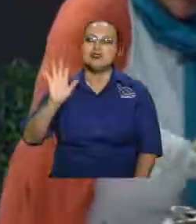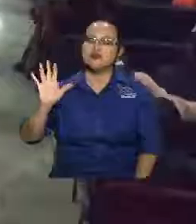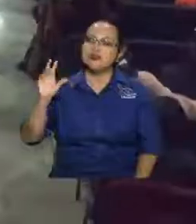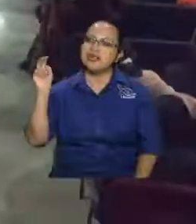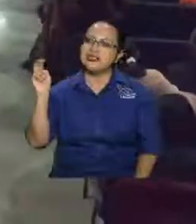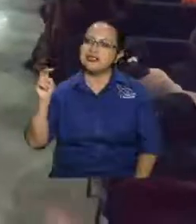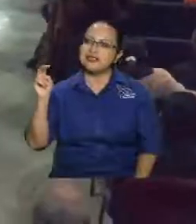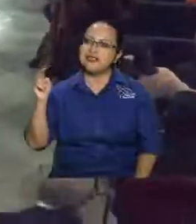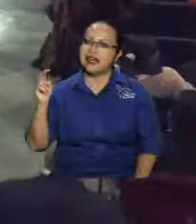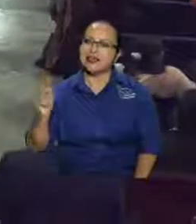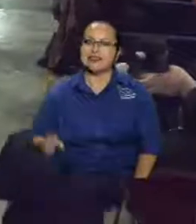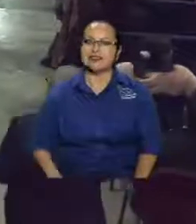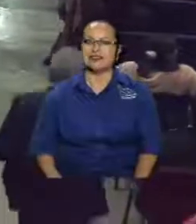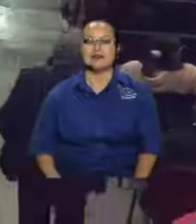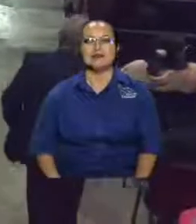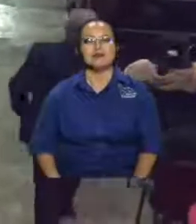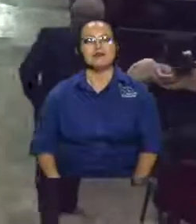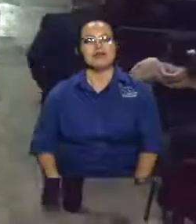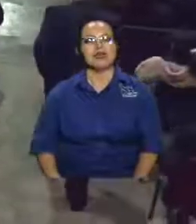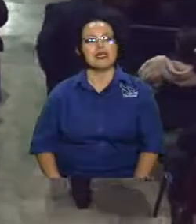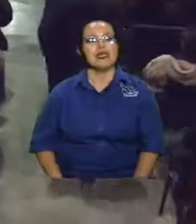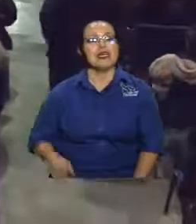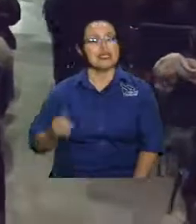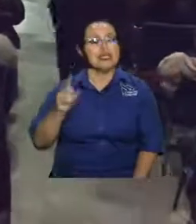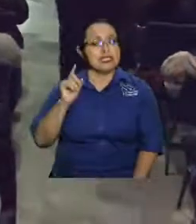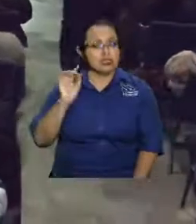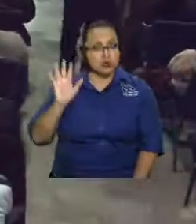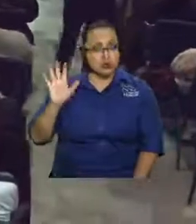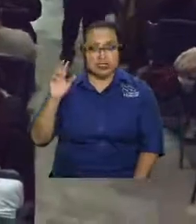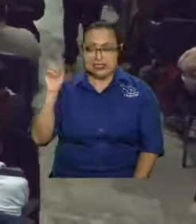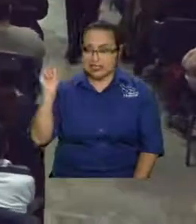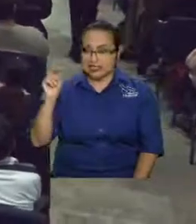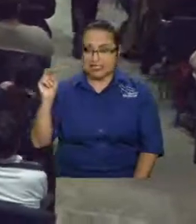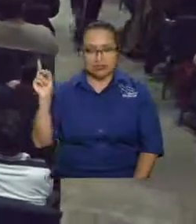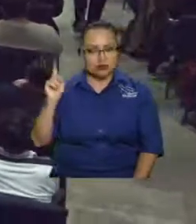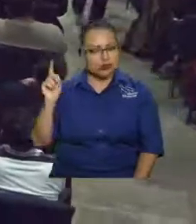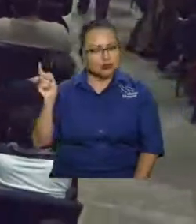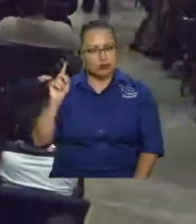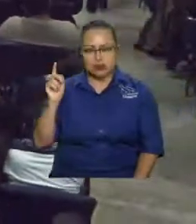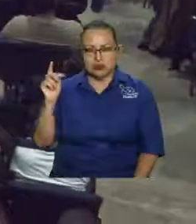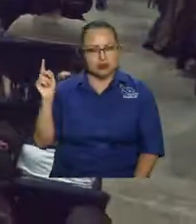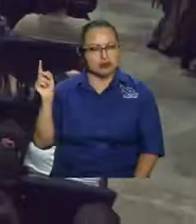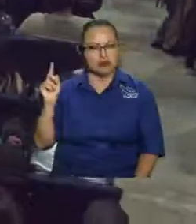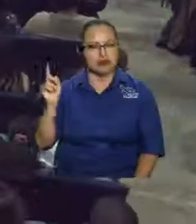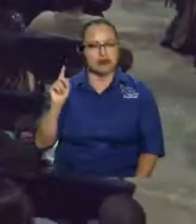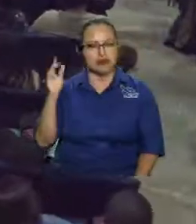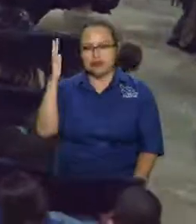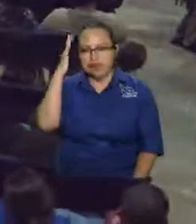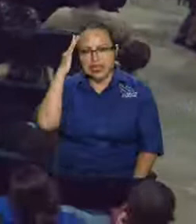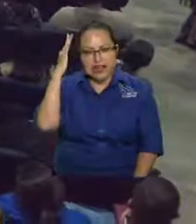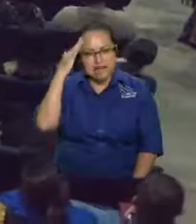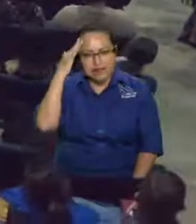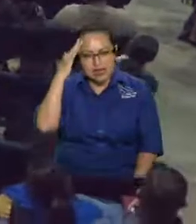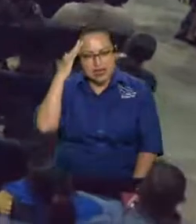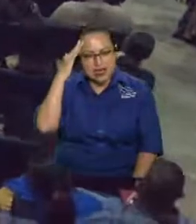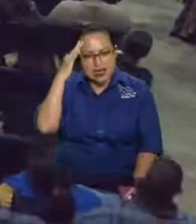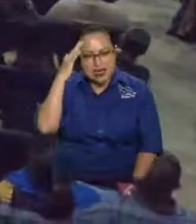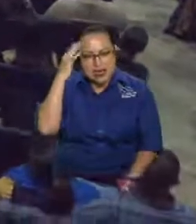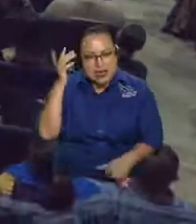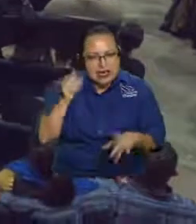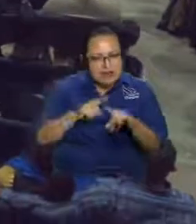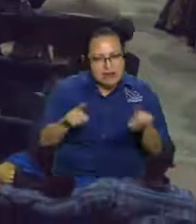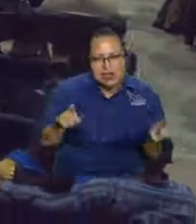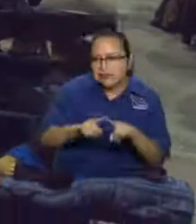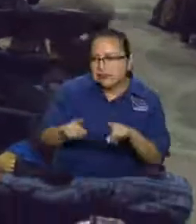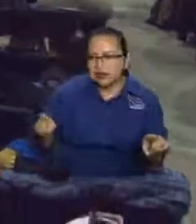no en sus necesidades. Y dentro de las necesidades no sabe distinguir cuál es prioritaria. Vamos, mientras